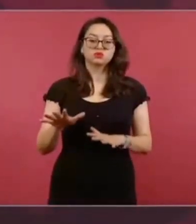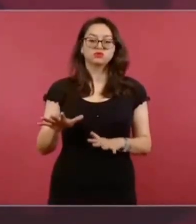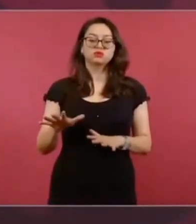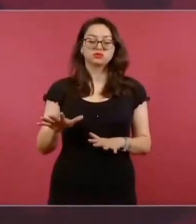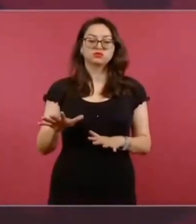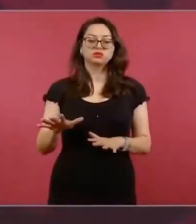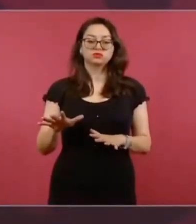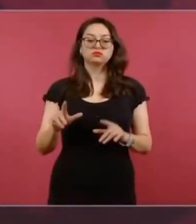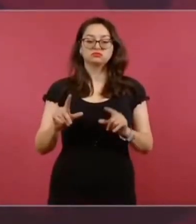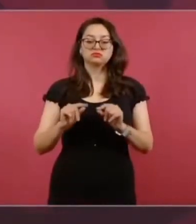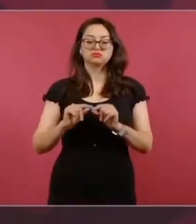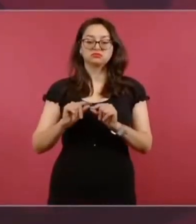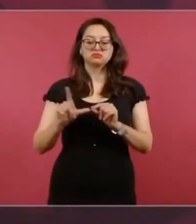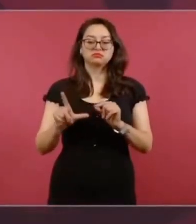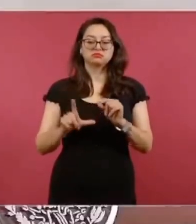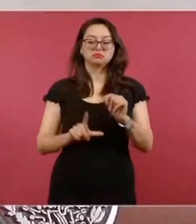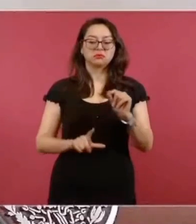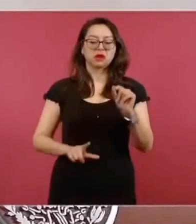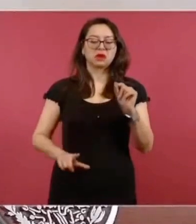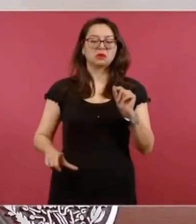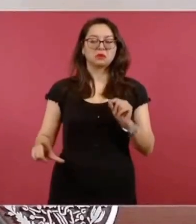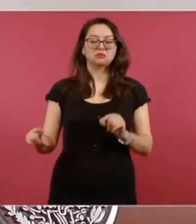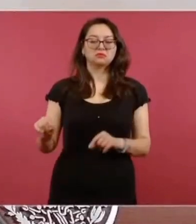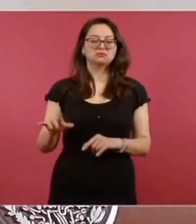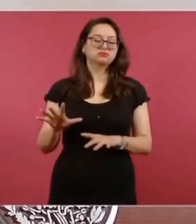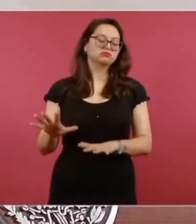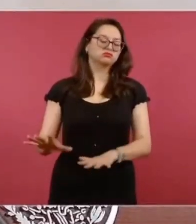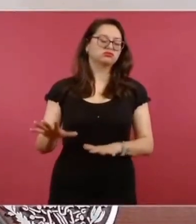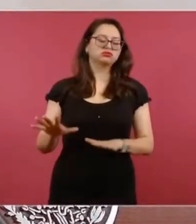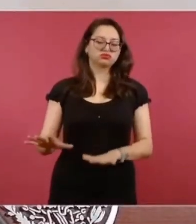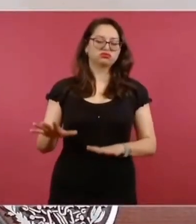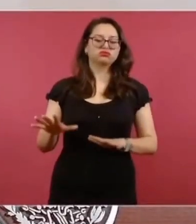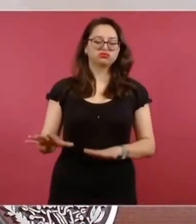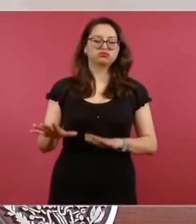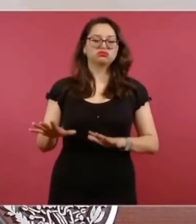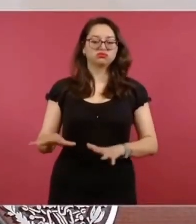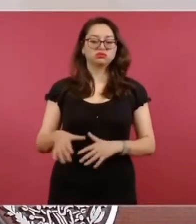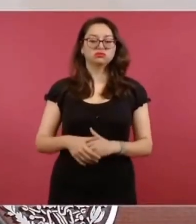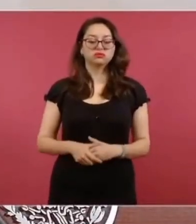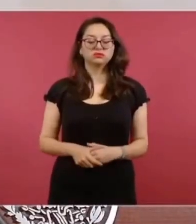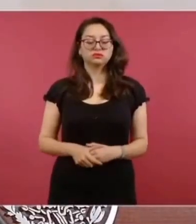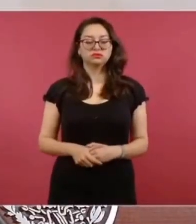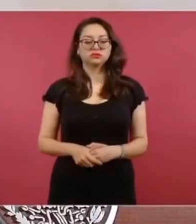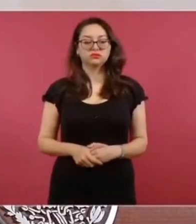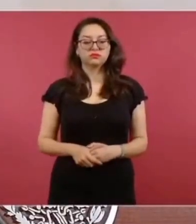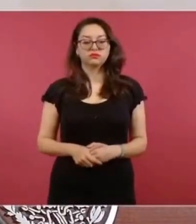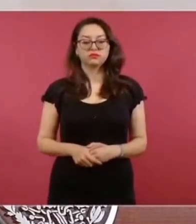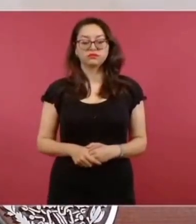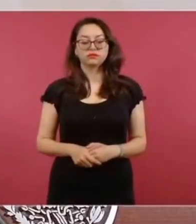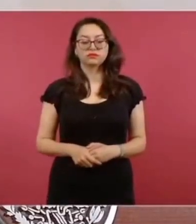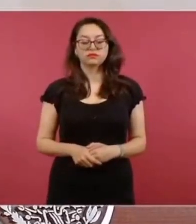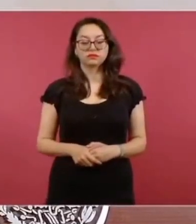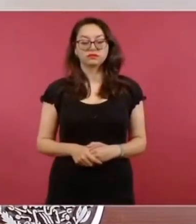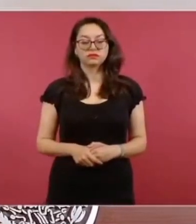de nuestro gran país. Ahora